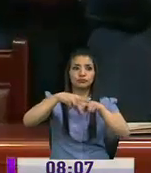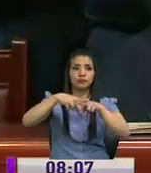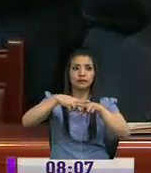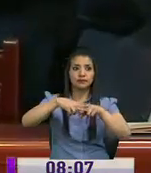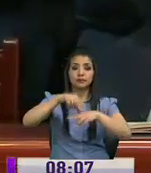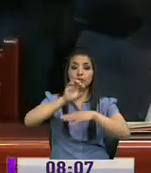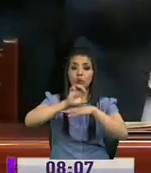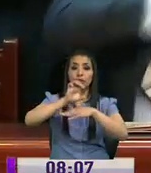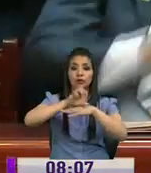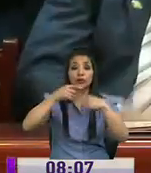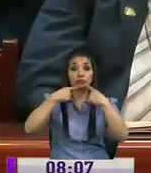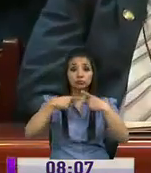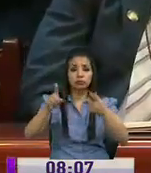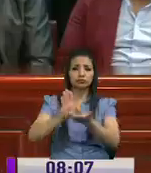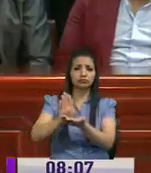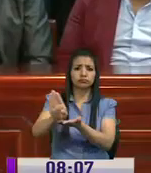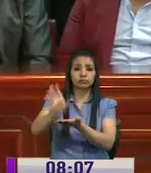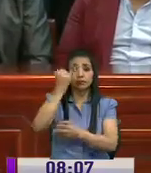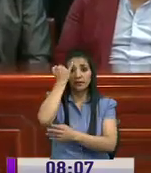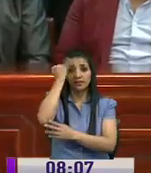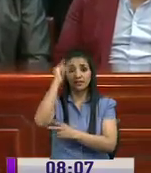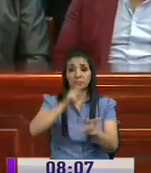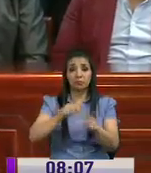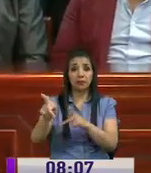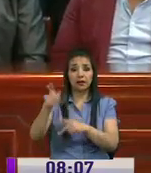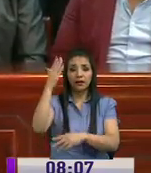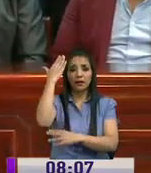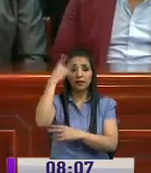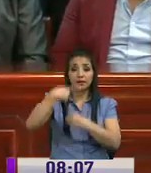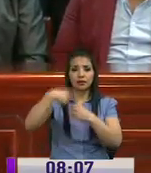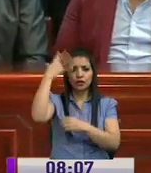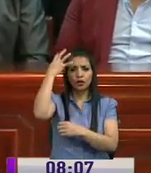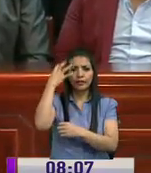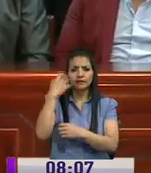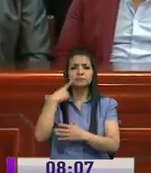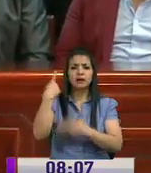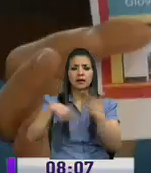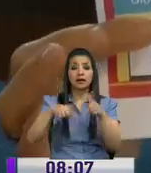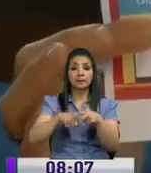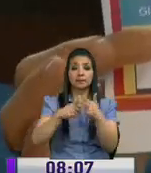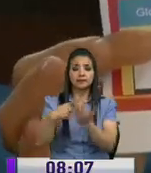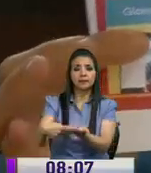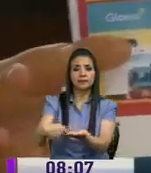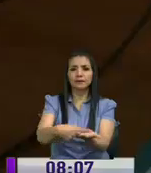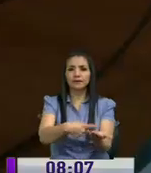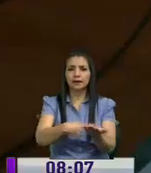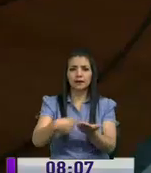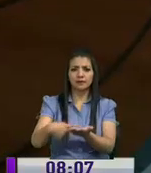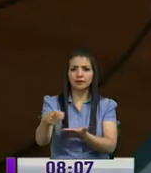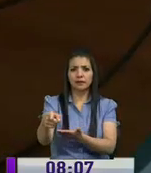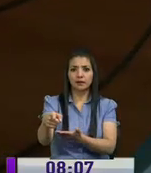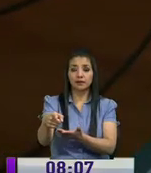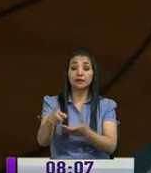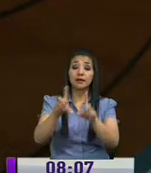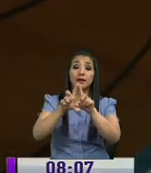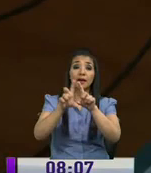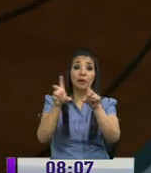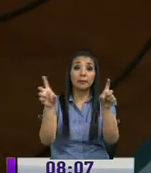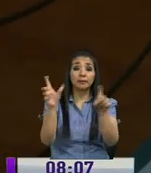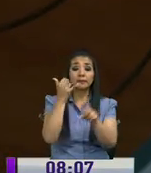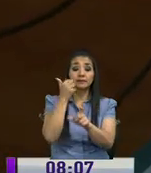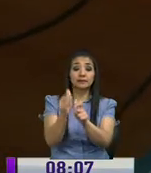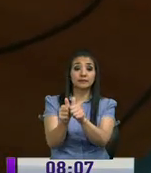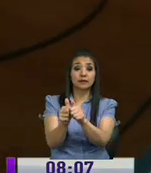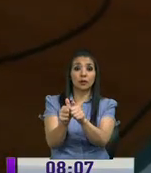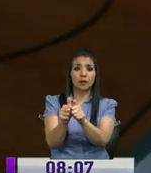Ecuador manifestaron su rechazo a la iniciativa del alcalde de Quito, Mauricio Rodas, para iniciar el debate para legalizar a los aplicativos móviles